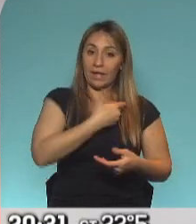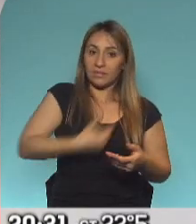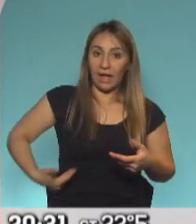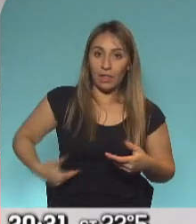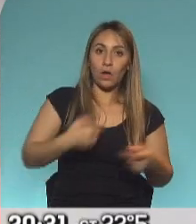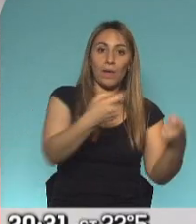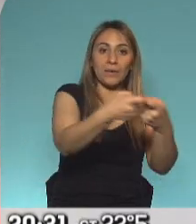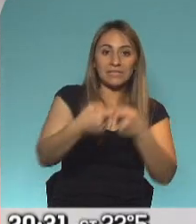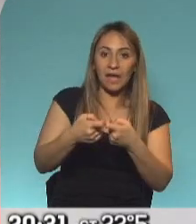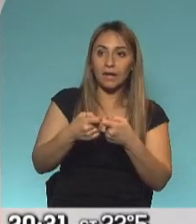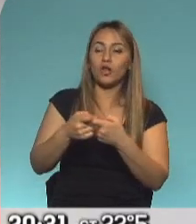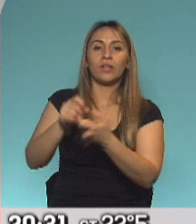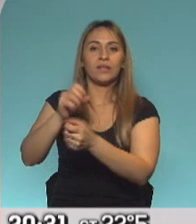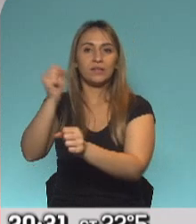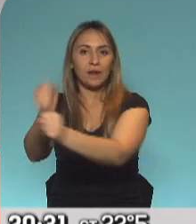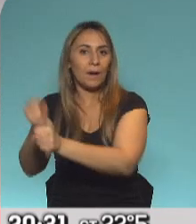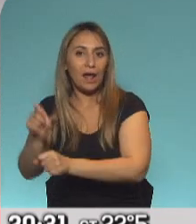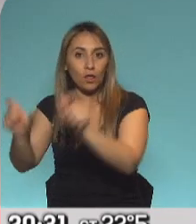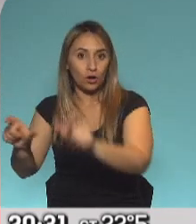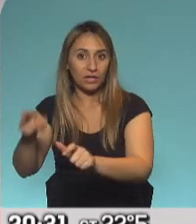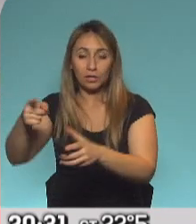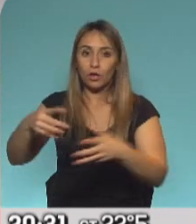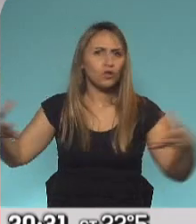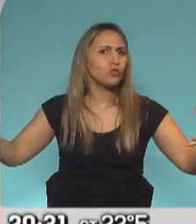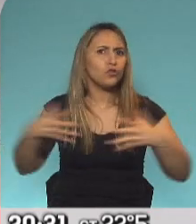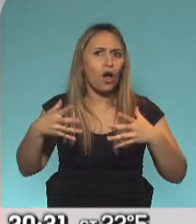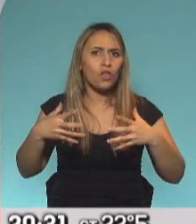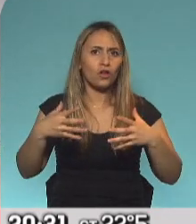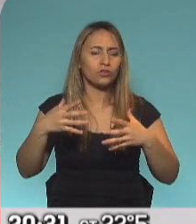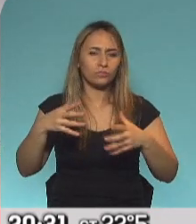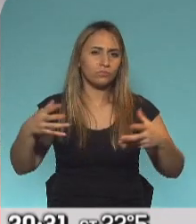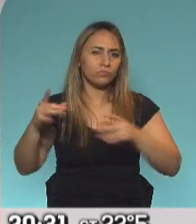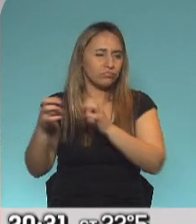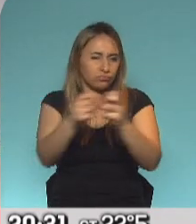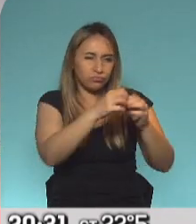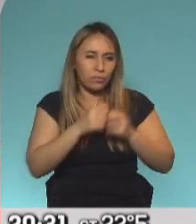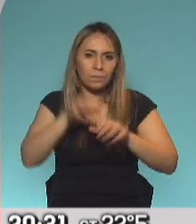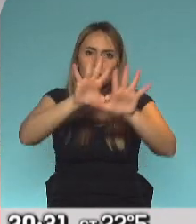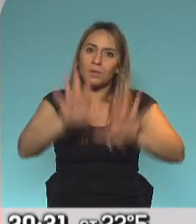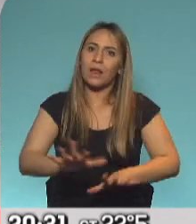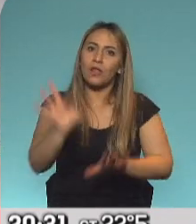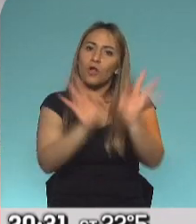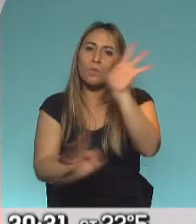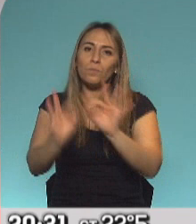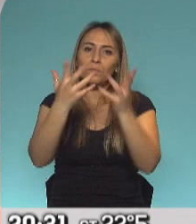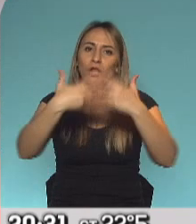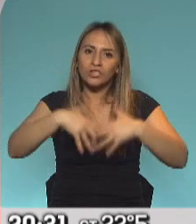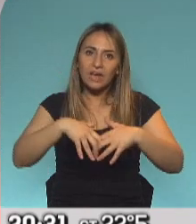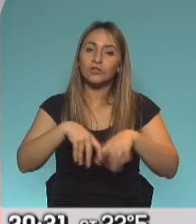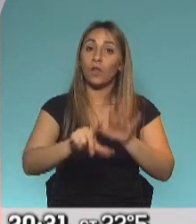empresarios y los trabajadores, todos juntos armando un proyecto de ley para potenciar y dinamizar